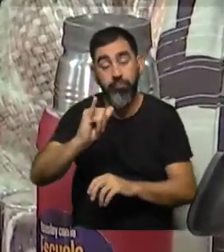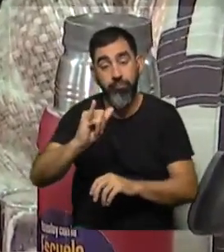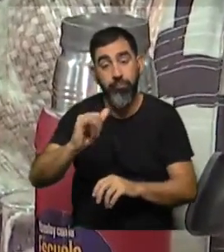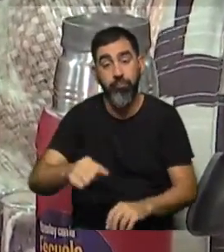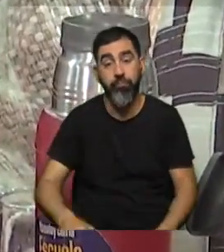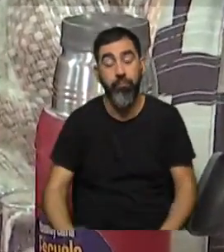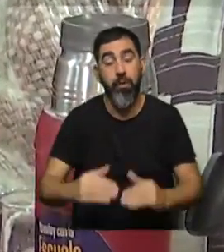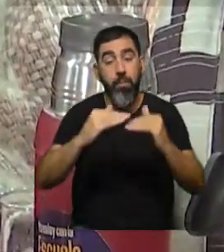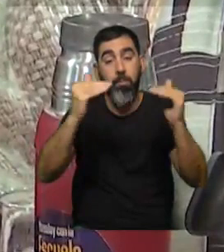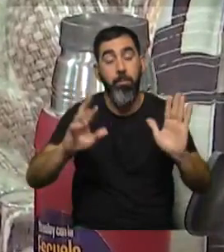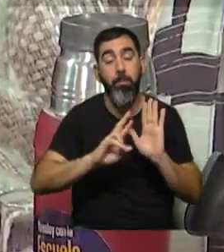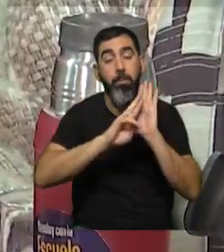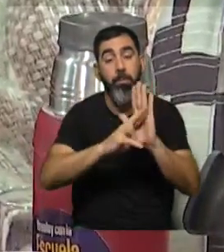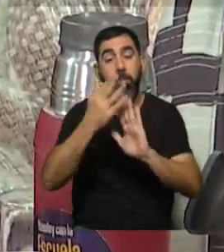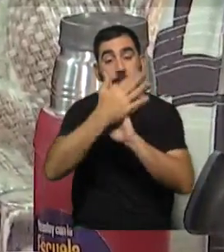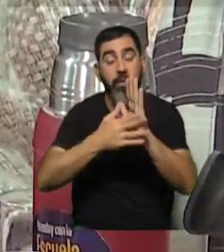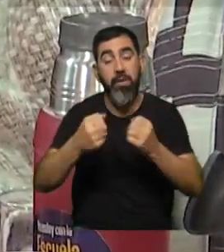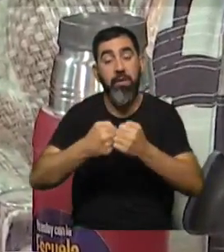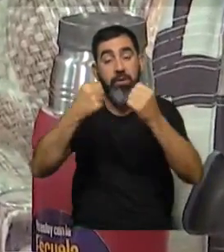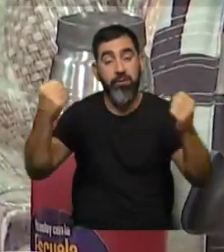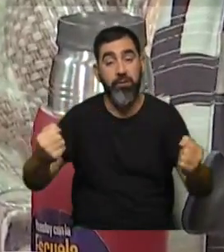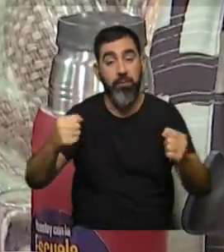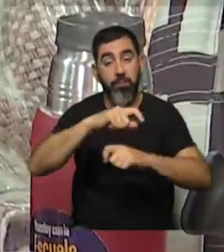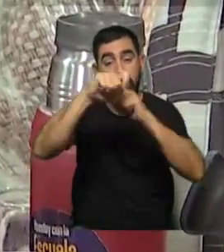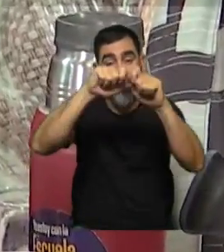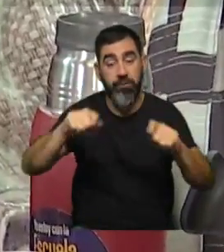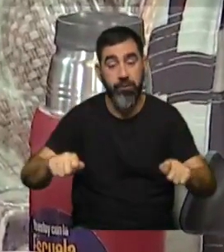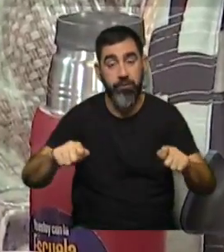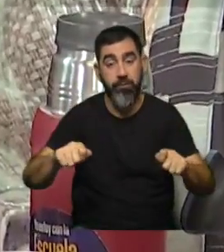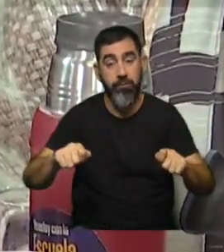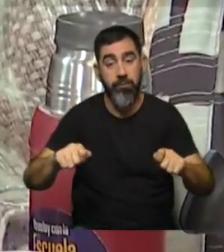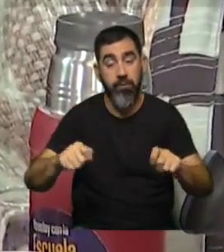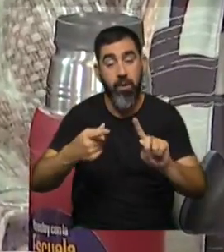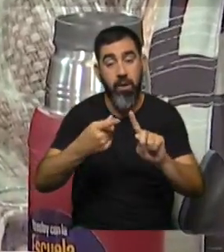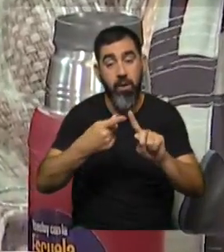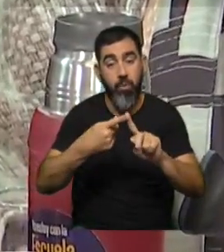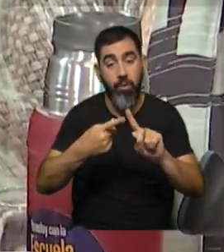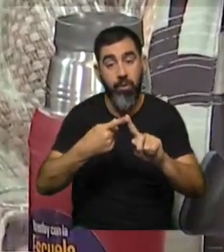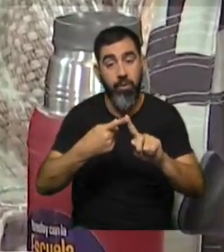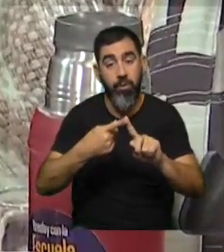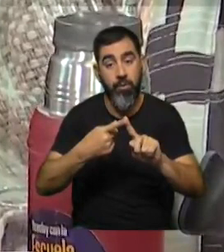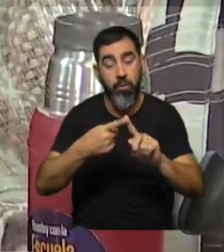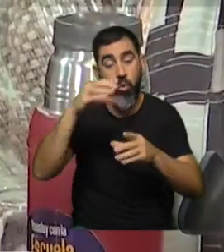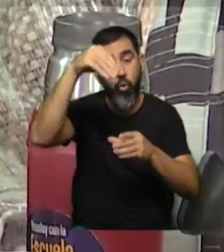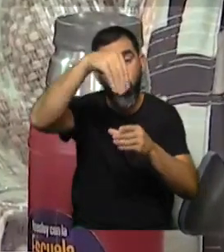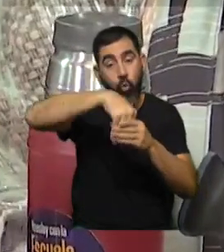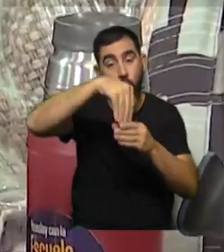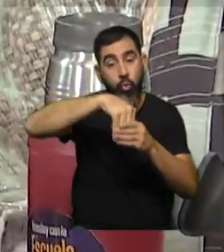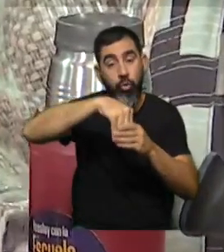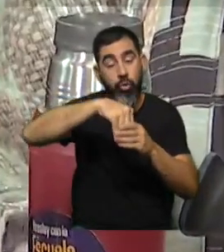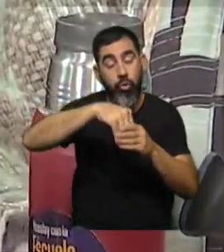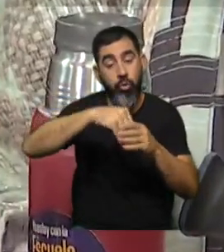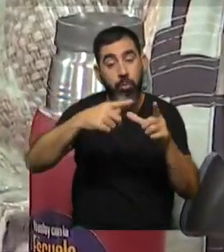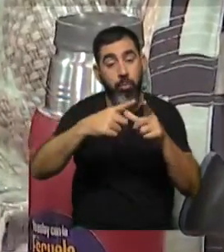la mesa representativa Nacional ampliada de nuestro pic cnt ha acordado el contenido de la